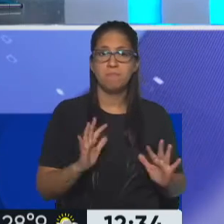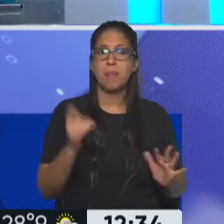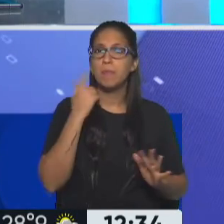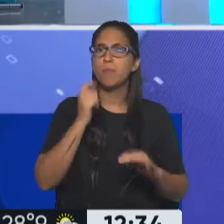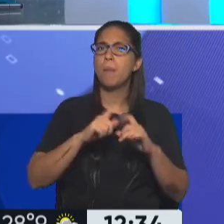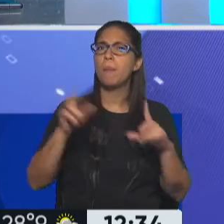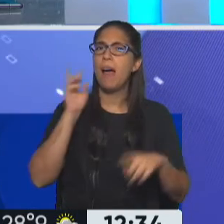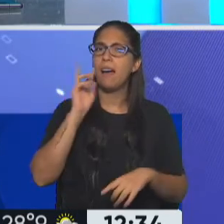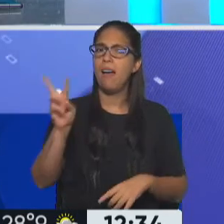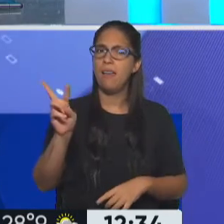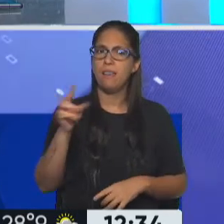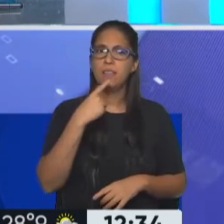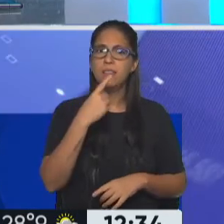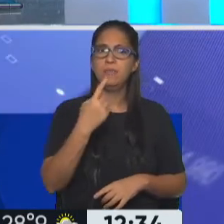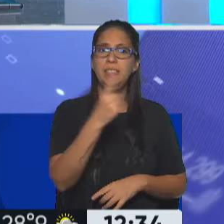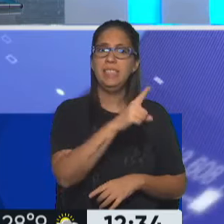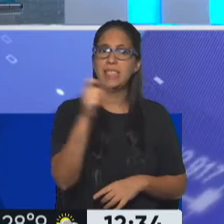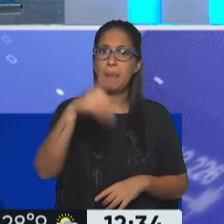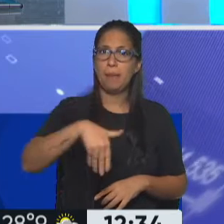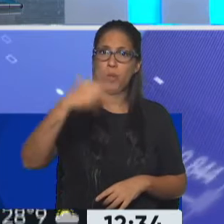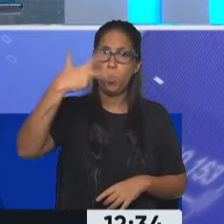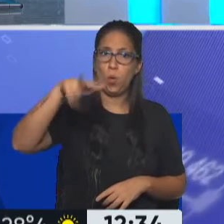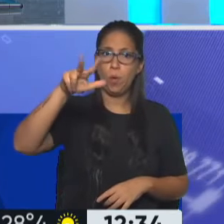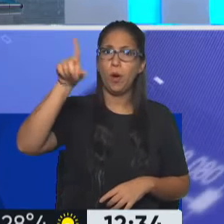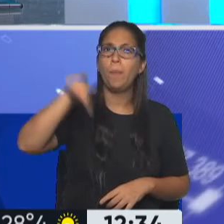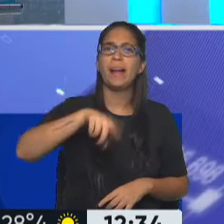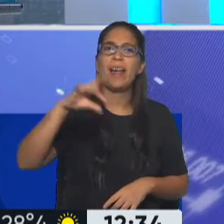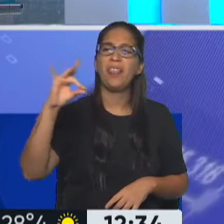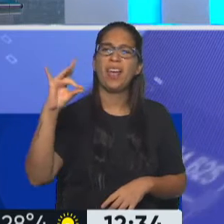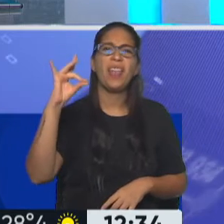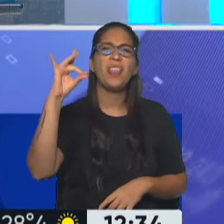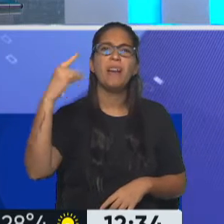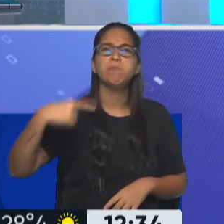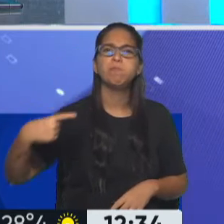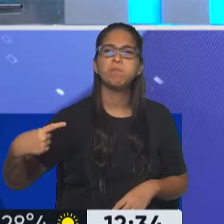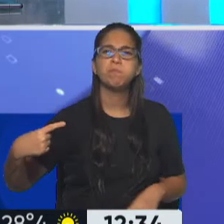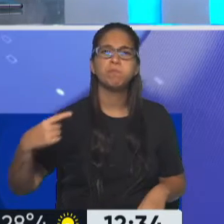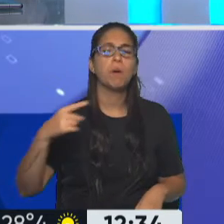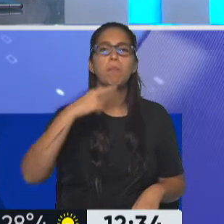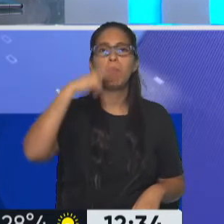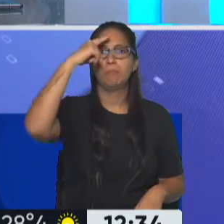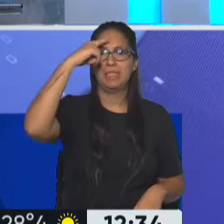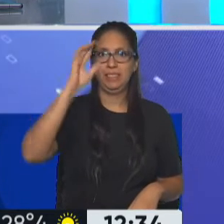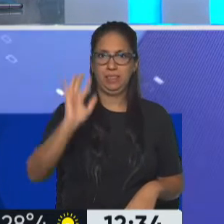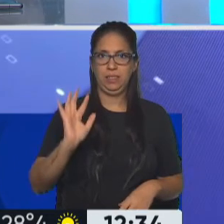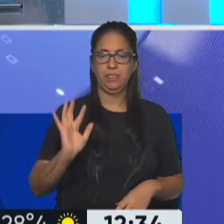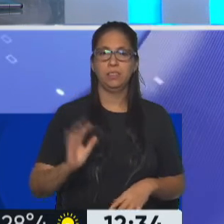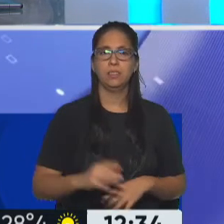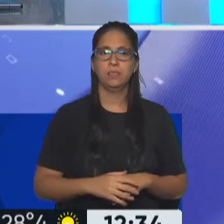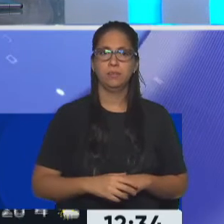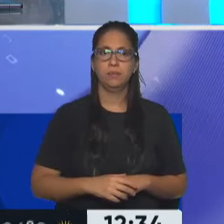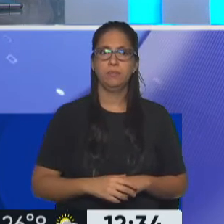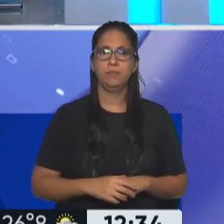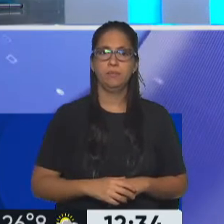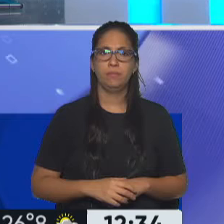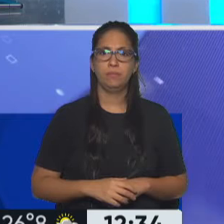compartiendo junto con usted, dice 100 metros cúbicos Eso D. ¿Qué significa la D? ¿Por día? No, por mes. Por mes. Entonces, claro, por